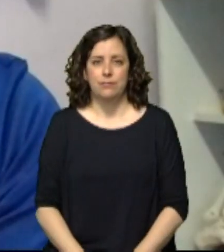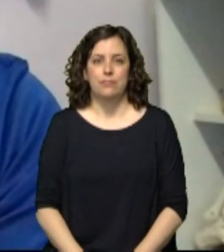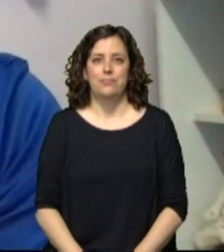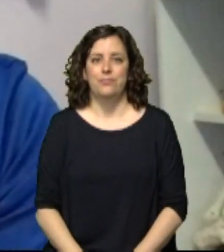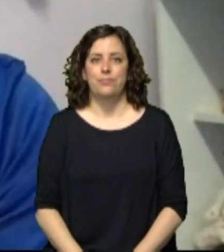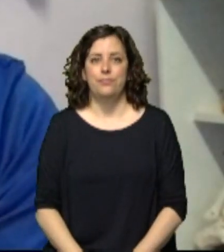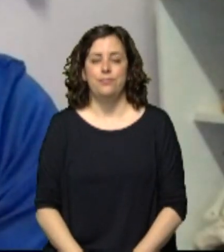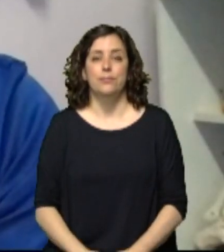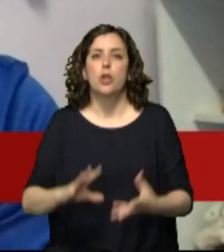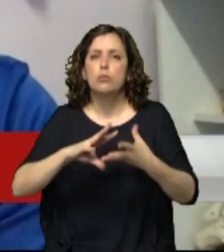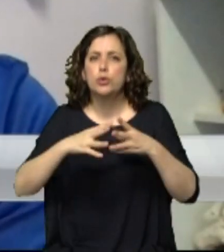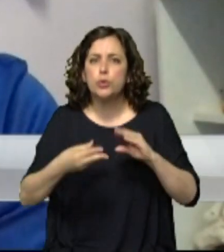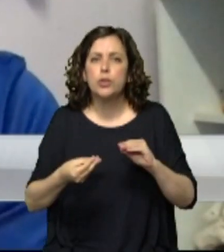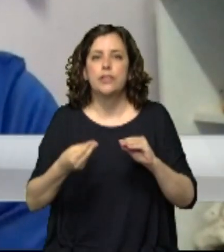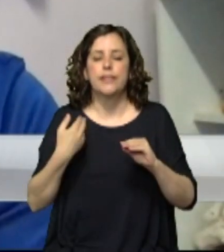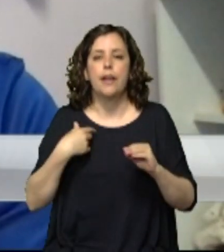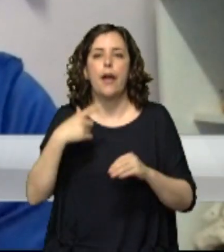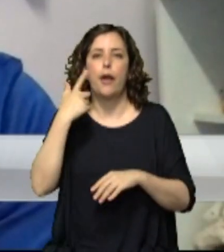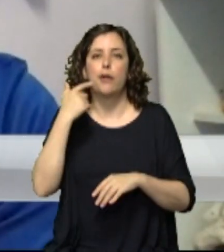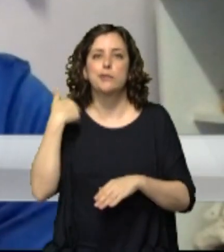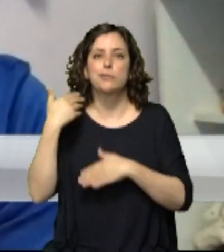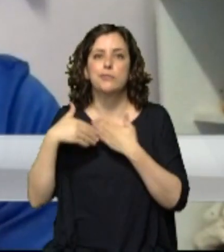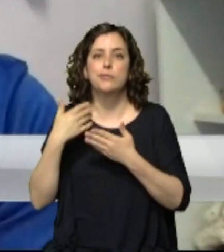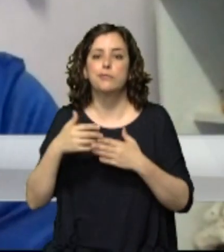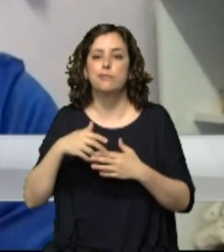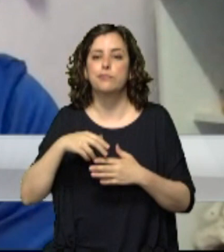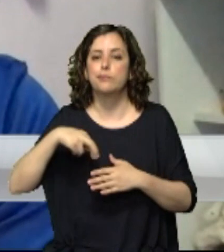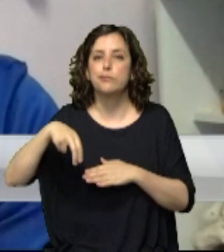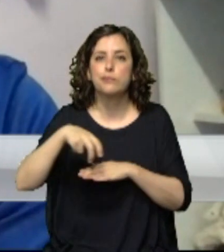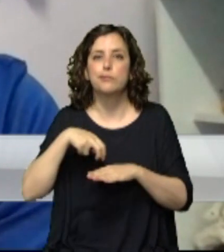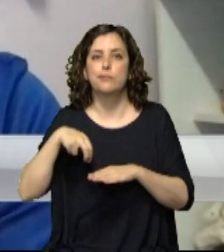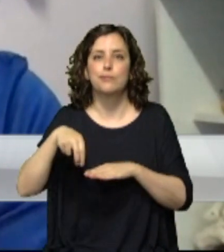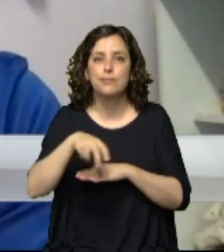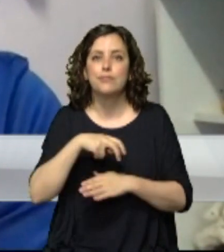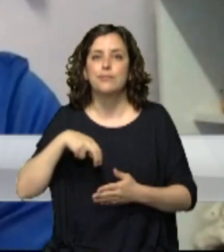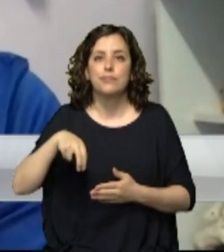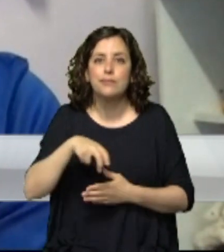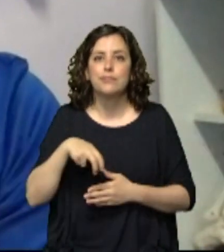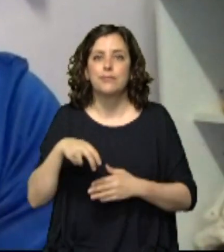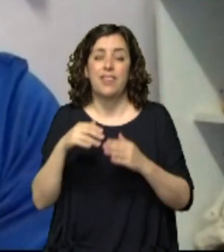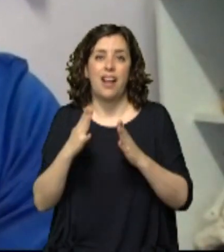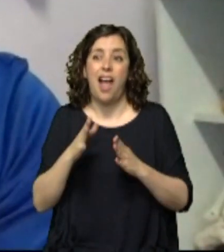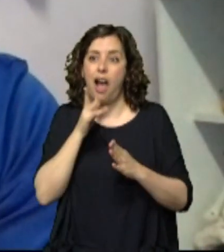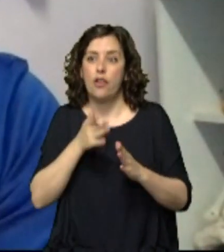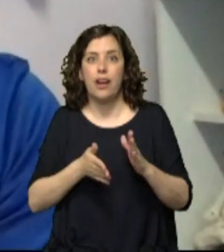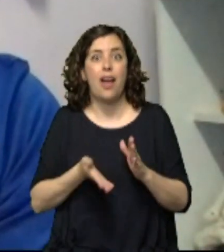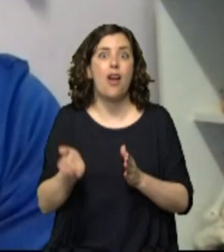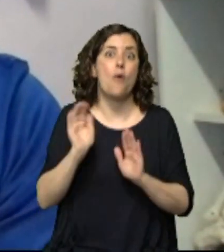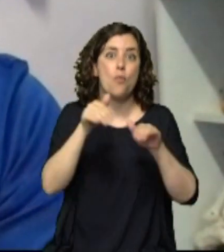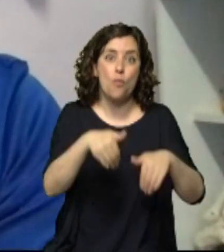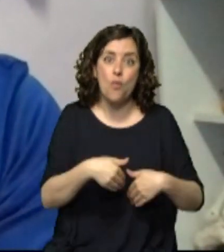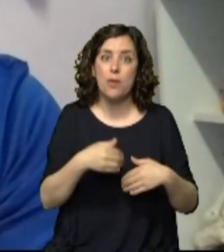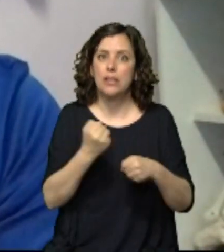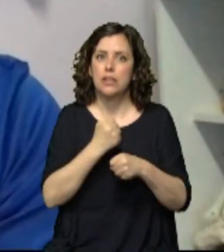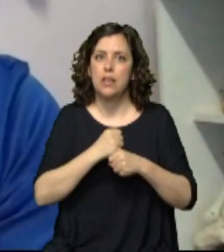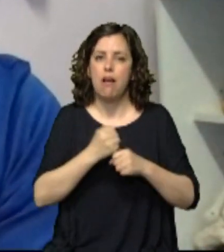La musculatura se ha adaptado a esos movimientos cortos y ahora volver al campo, pues yo